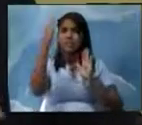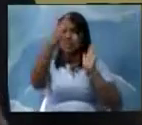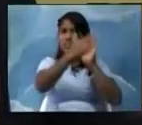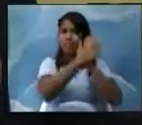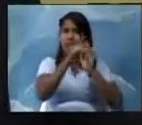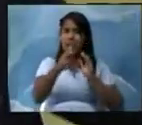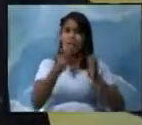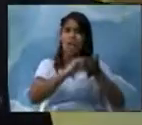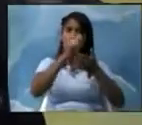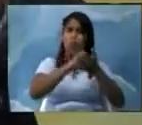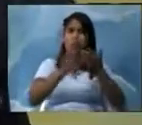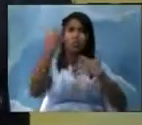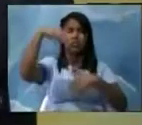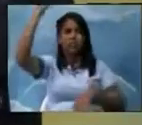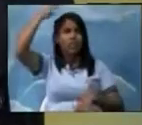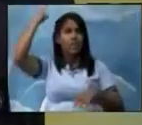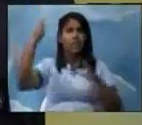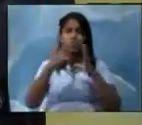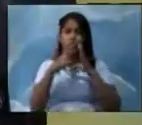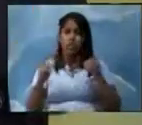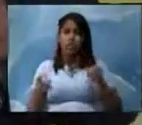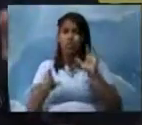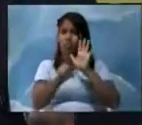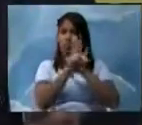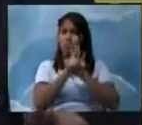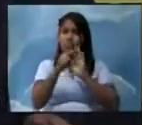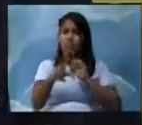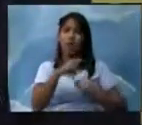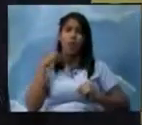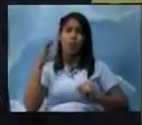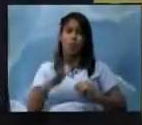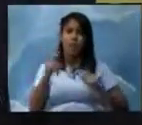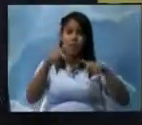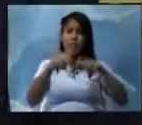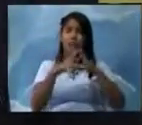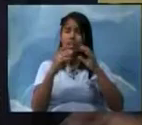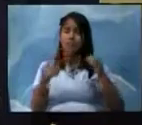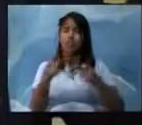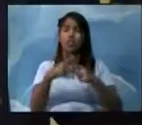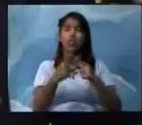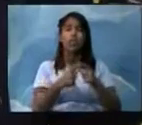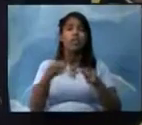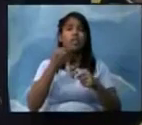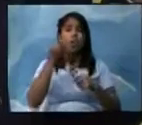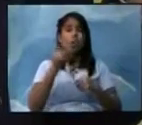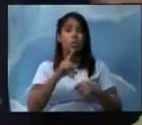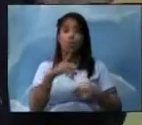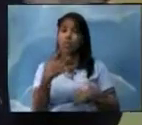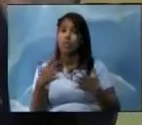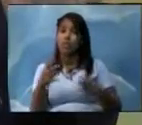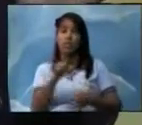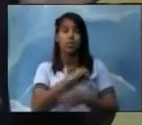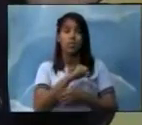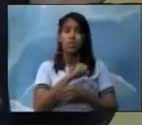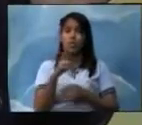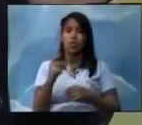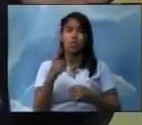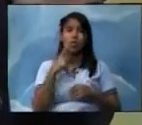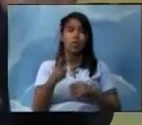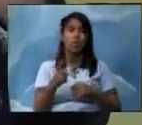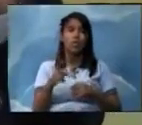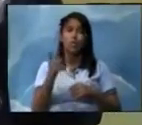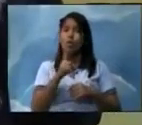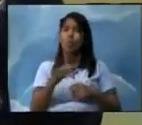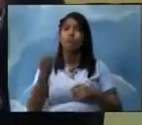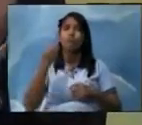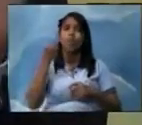decreto lo firmó el rey todos los sabios van a morir y aquí está el decreto y Daniel no se asustó Daniel dijo No no no